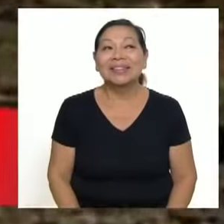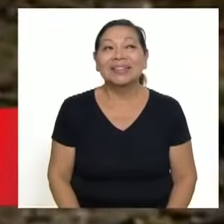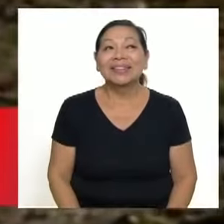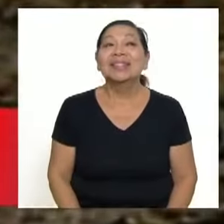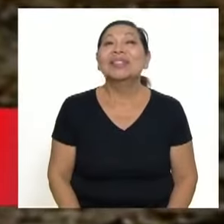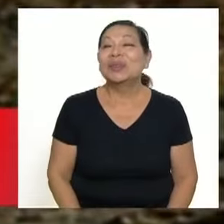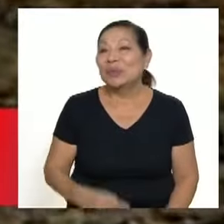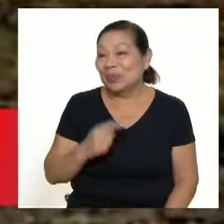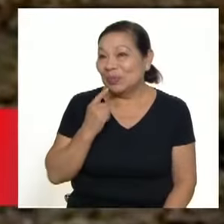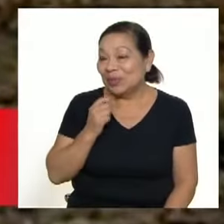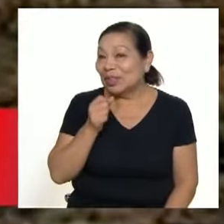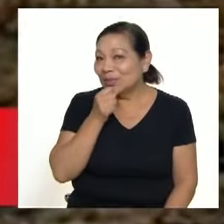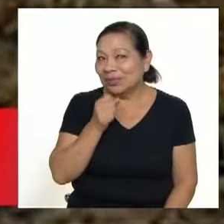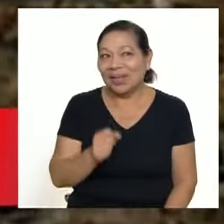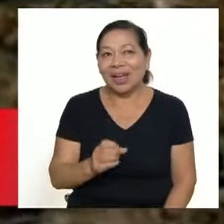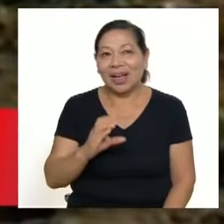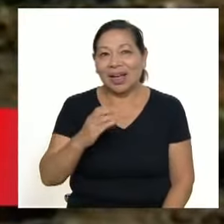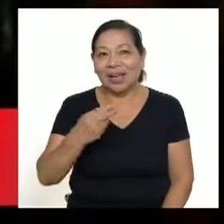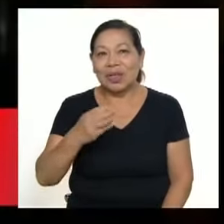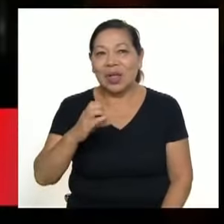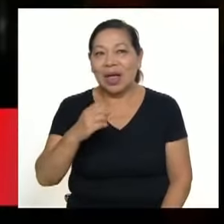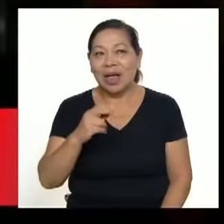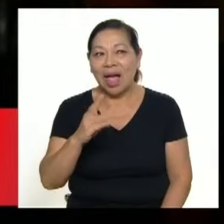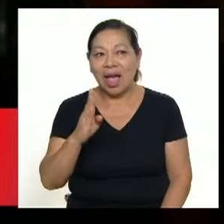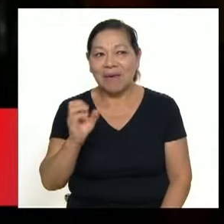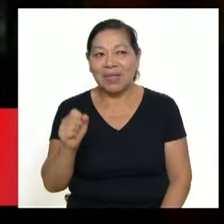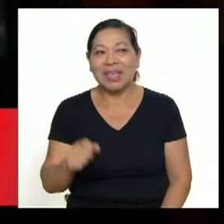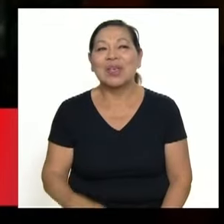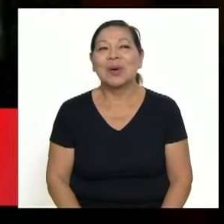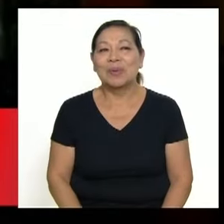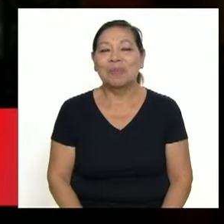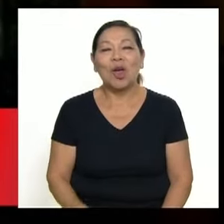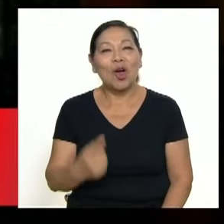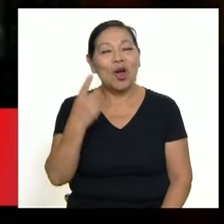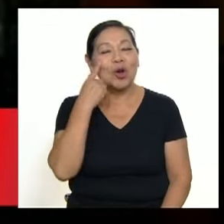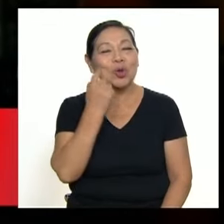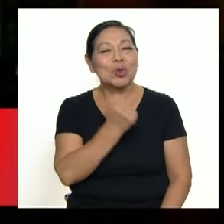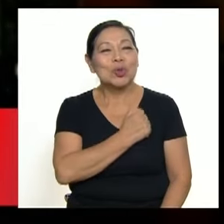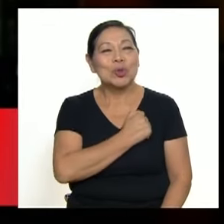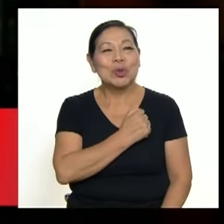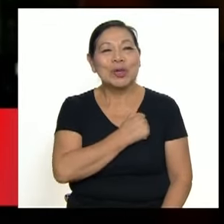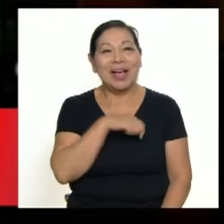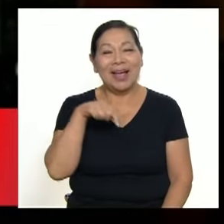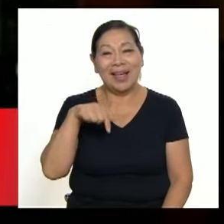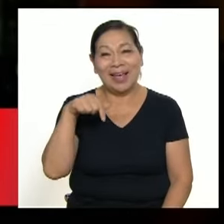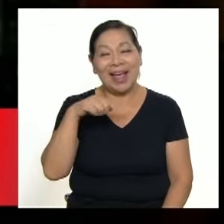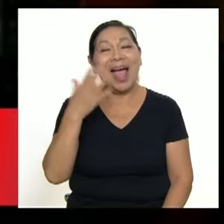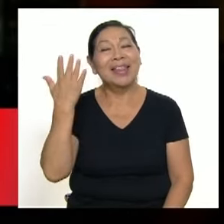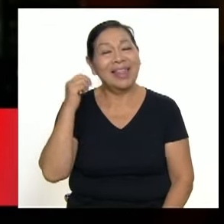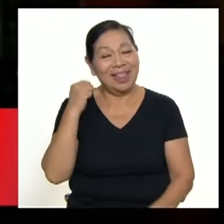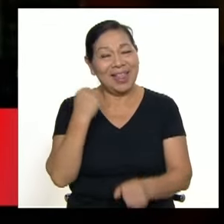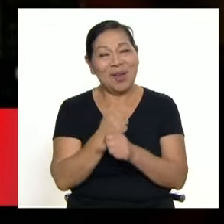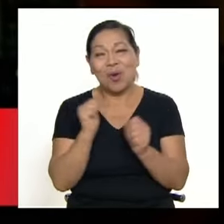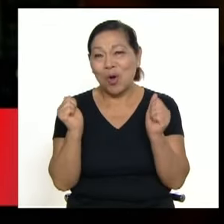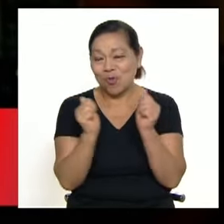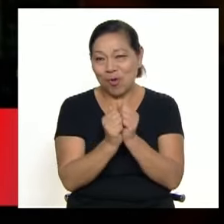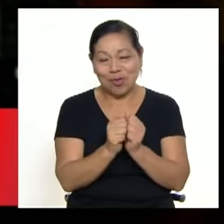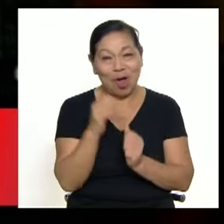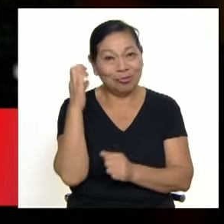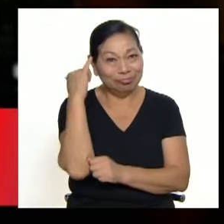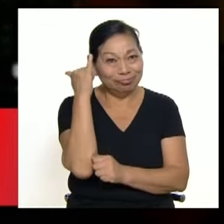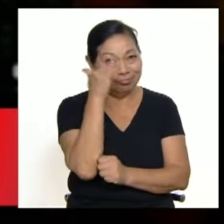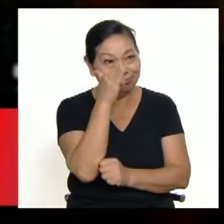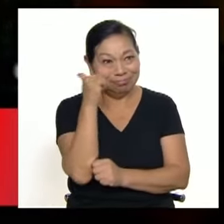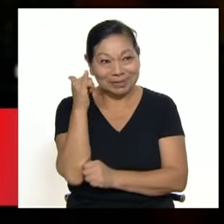emotivo. Mi camarógrafo era Cristian Cabellos, Margarito, conocido, muy querido también acá en TV Perú. Y